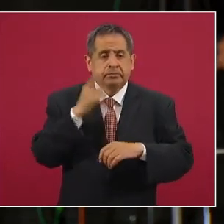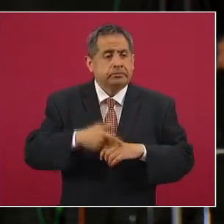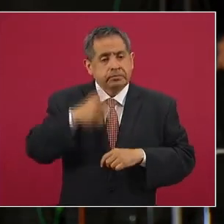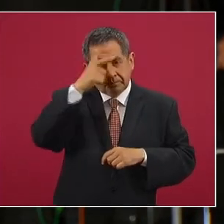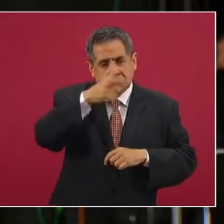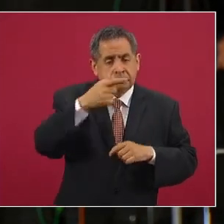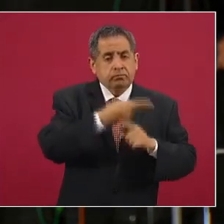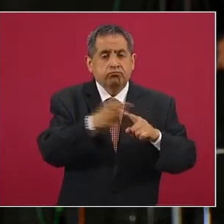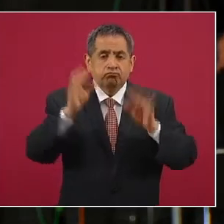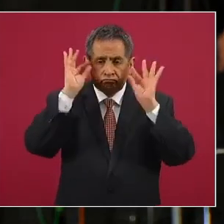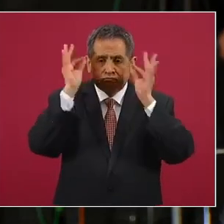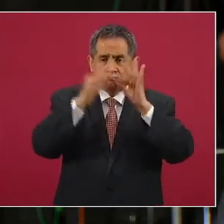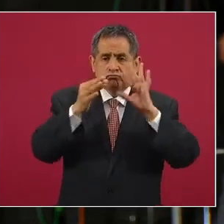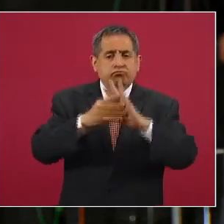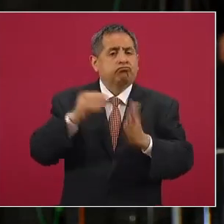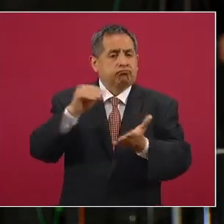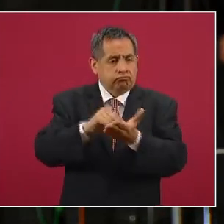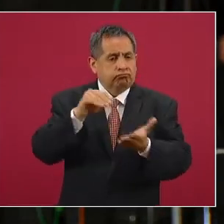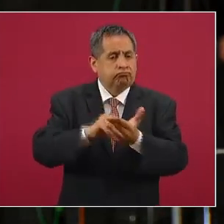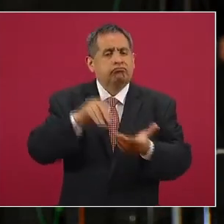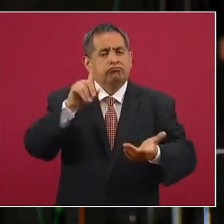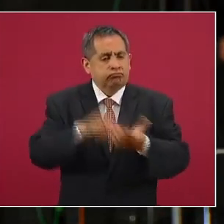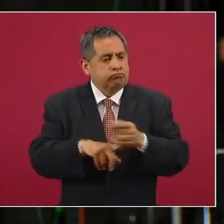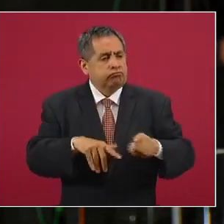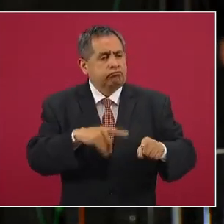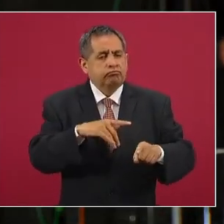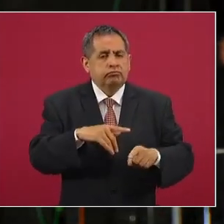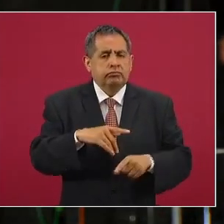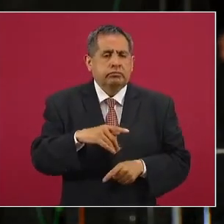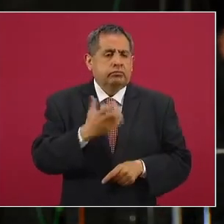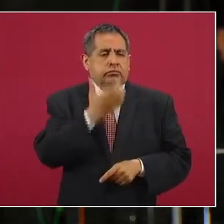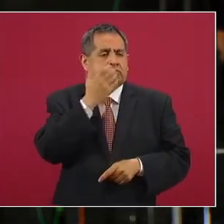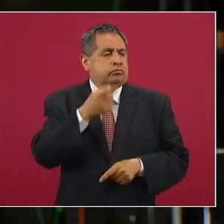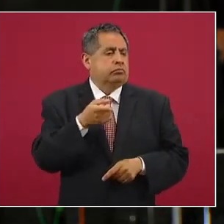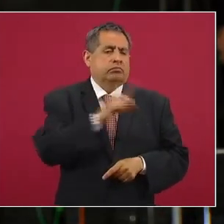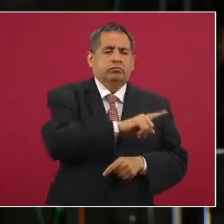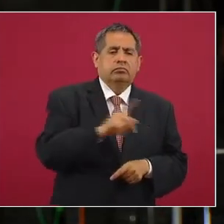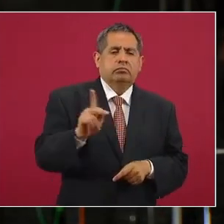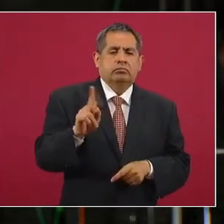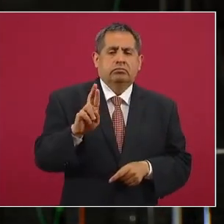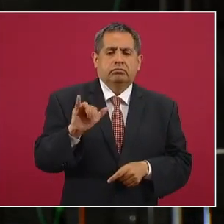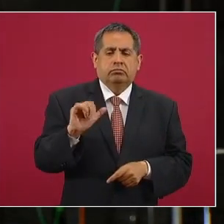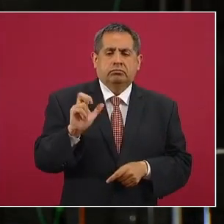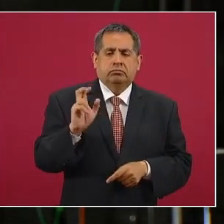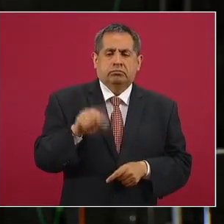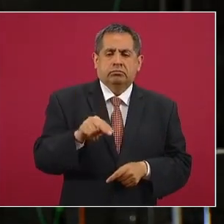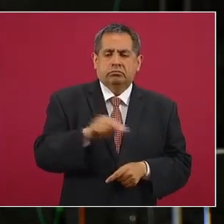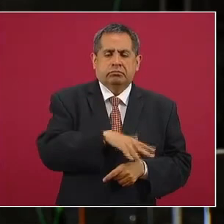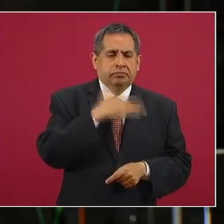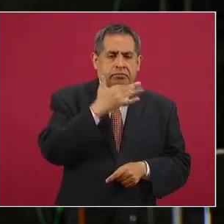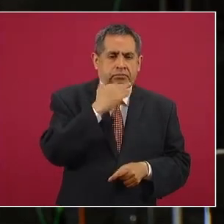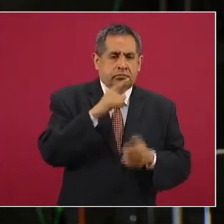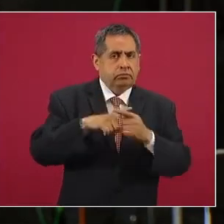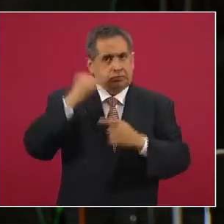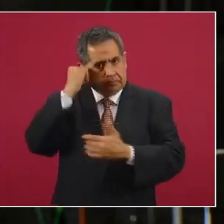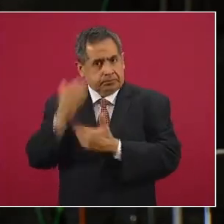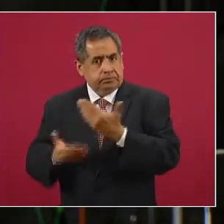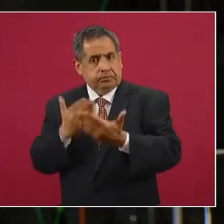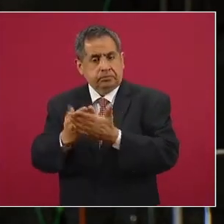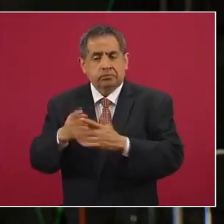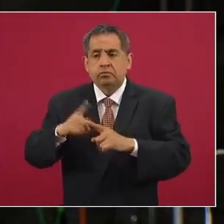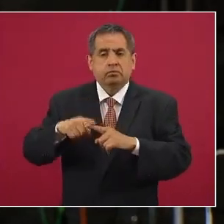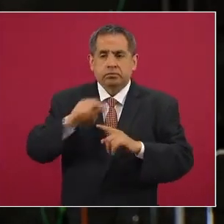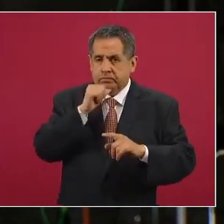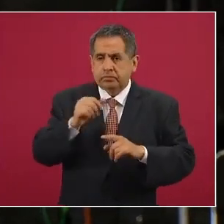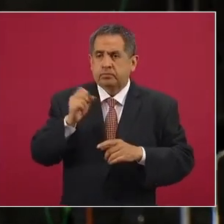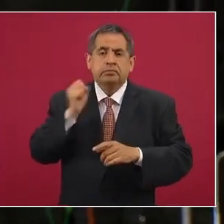múltiples cónsules siguen actuando a la vieja usanza del PRIAN y que usted obviamente no propuso ni el Senado lo